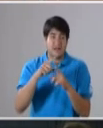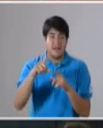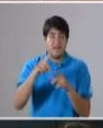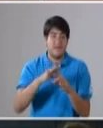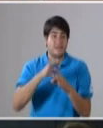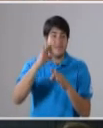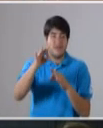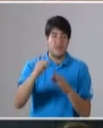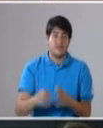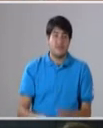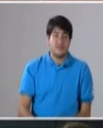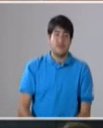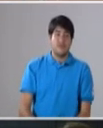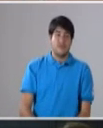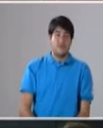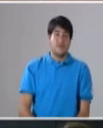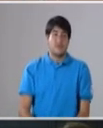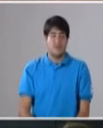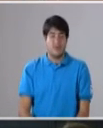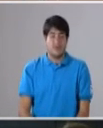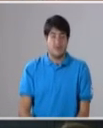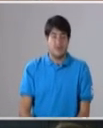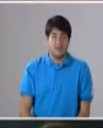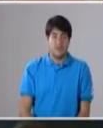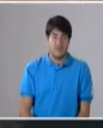suceder en el final.